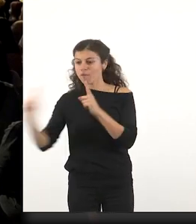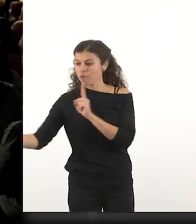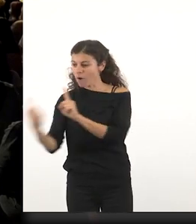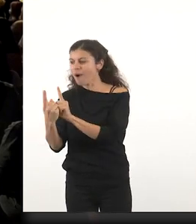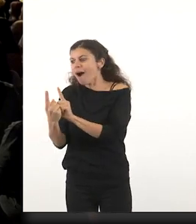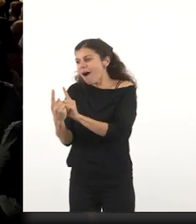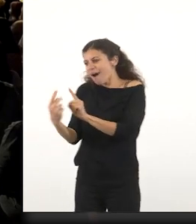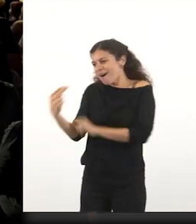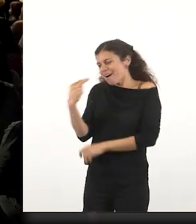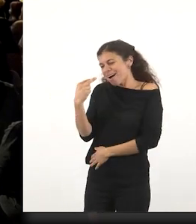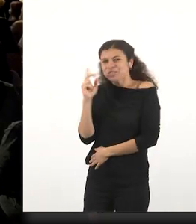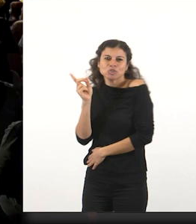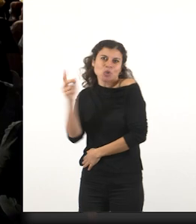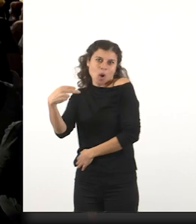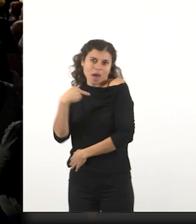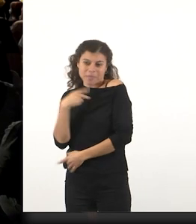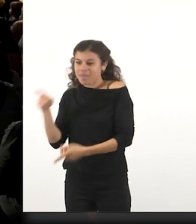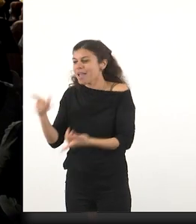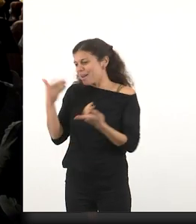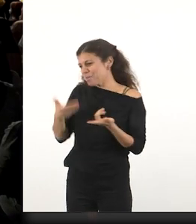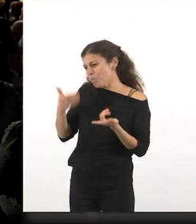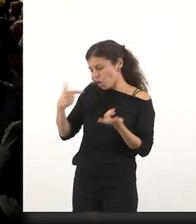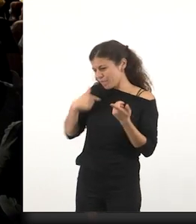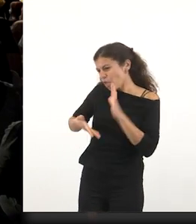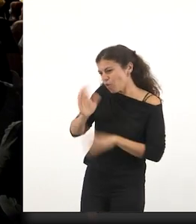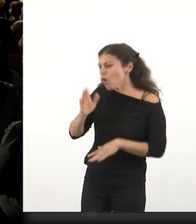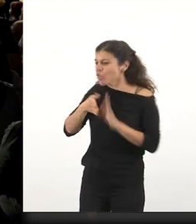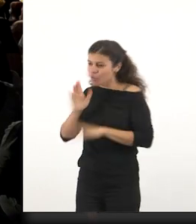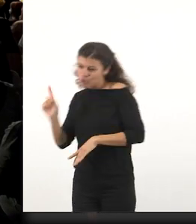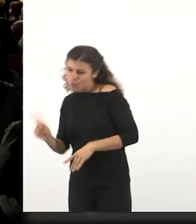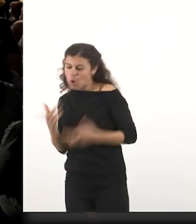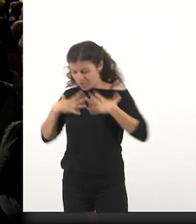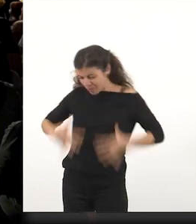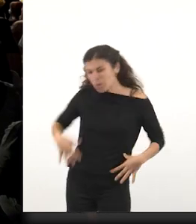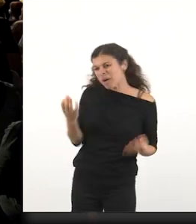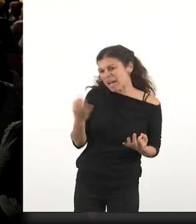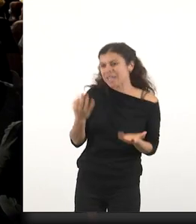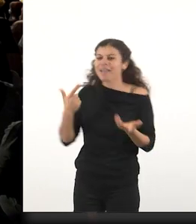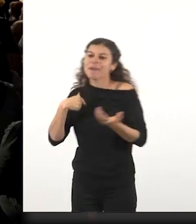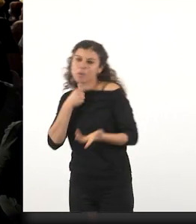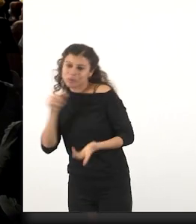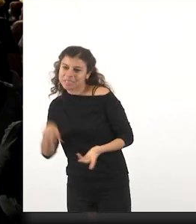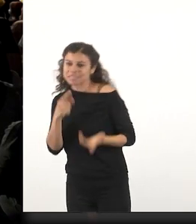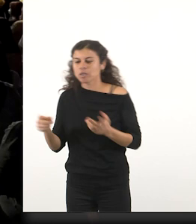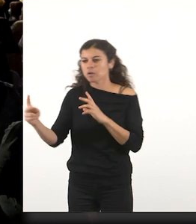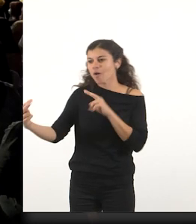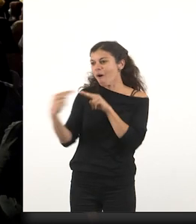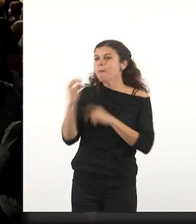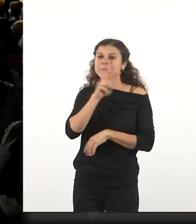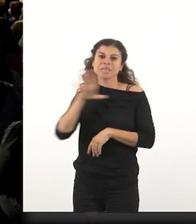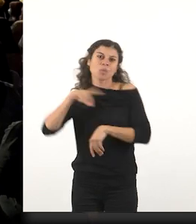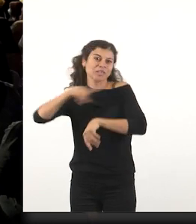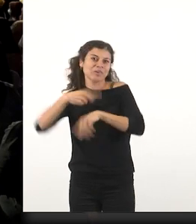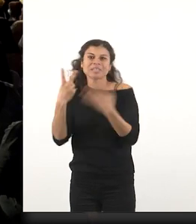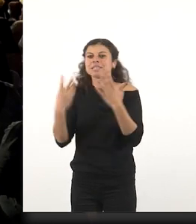tío tiene ojos solo para mí. No importa dónde voy, dónde no voy, qué llevo puesto, qué me gusta, qué no me gusta, qué me da manía, soy el centro para alguien 24 horas, 7 días. Y